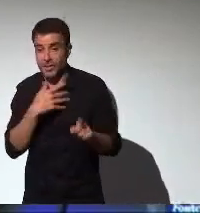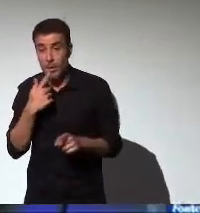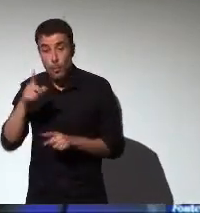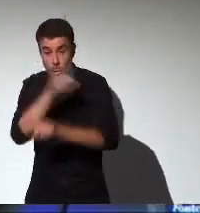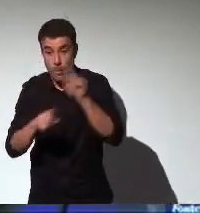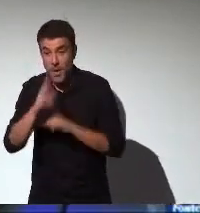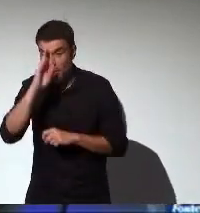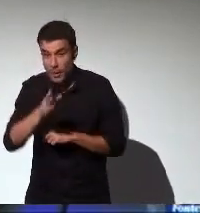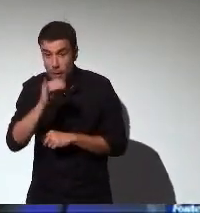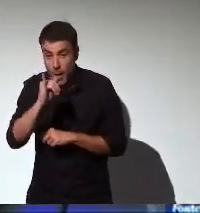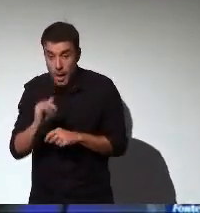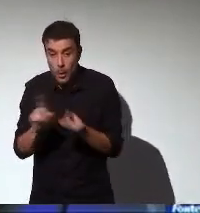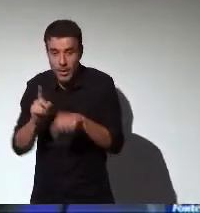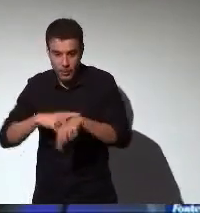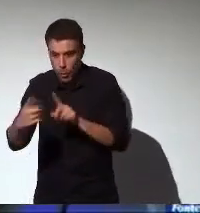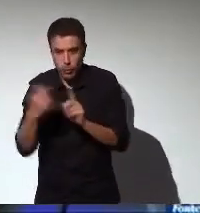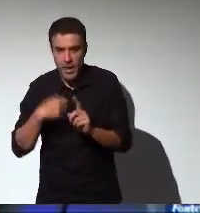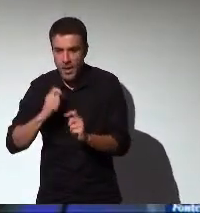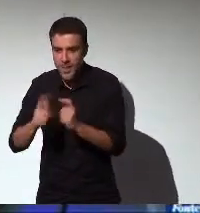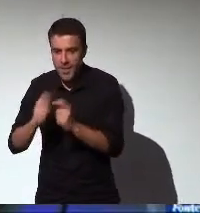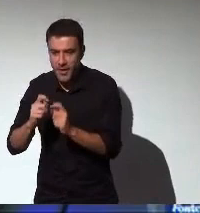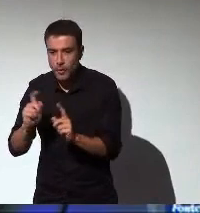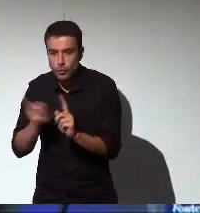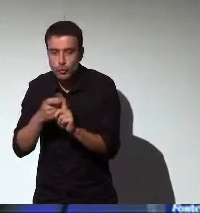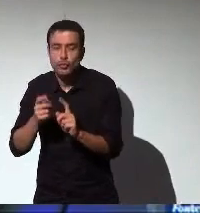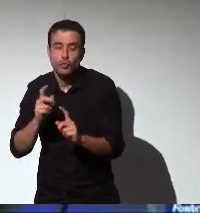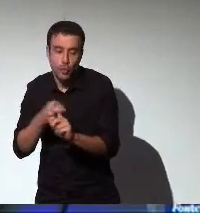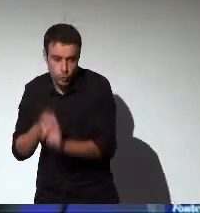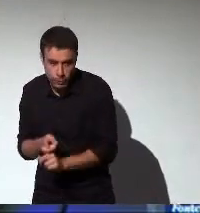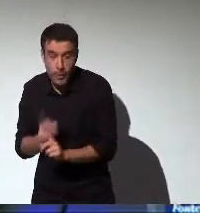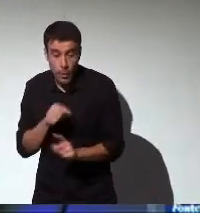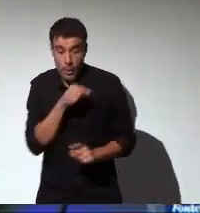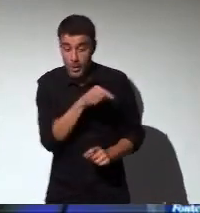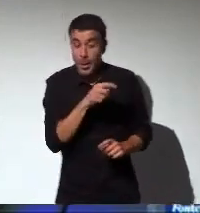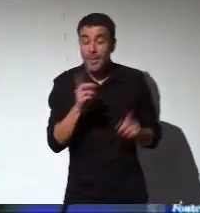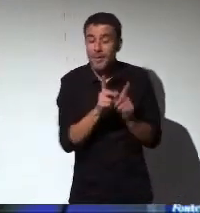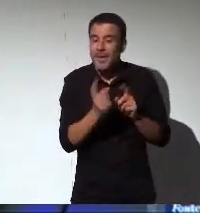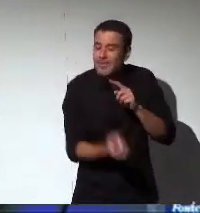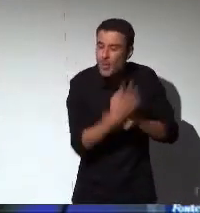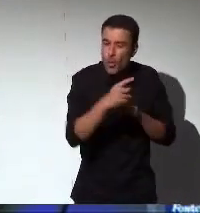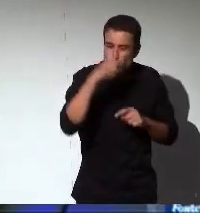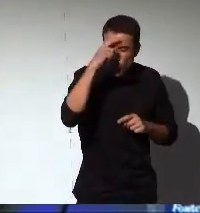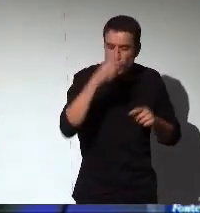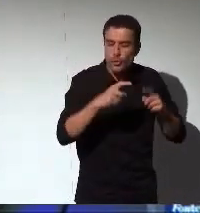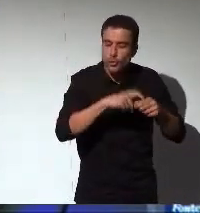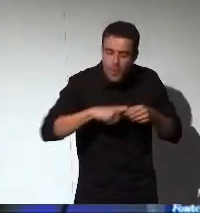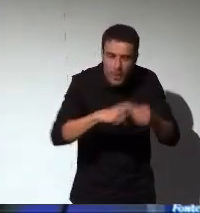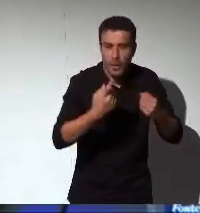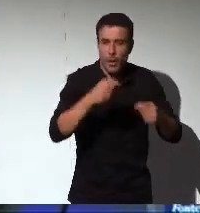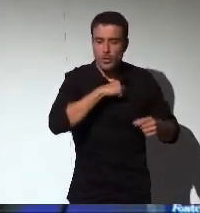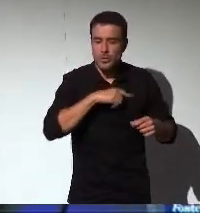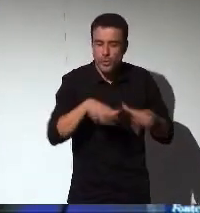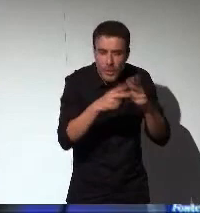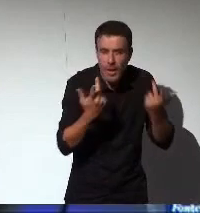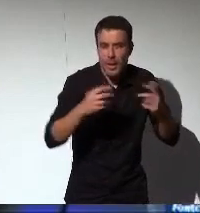forma al corto plazo, ¿no? Pero crear esa cultura de sostenibilidad, de conciencia social, de ayuda a los demás, pues también es